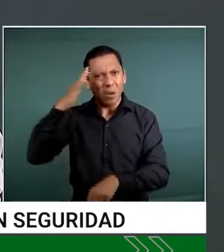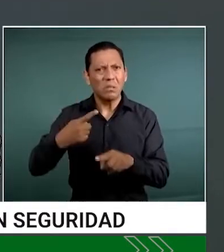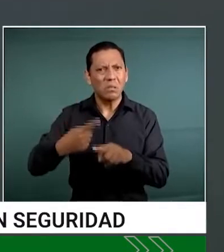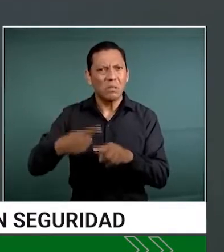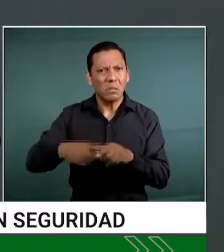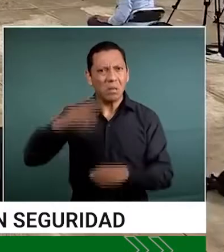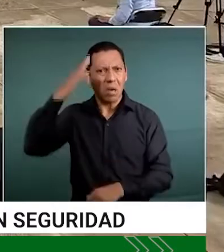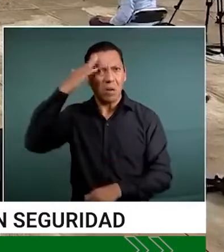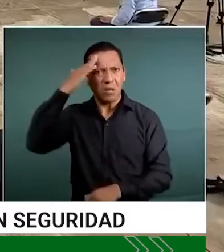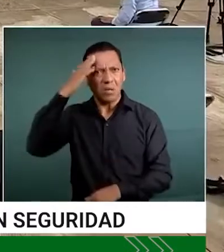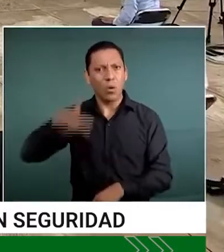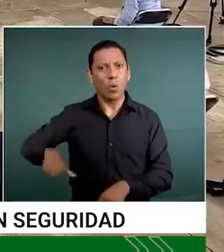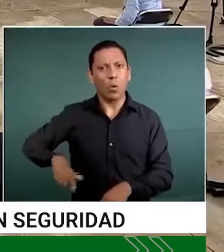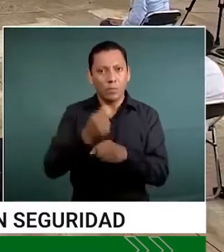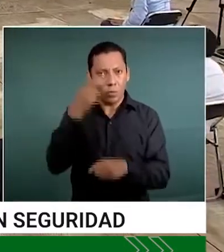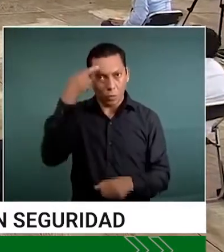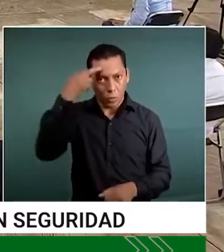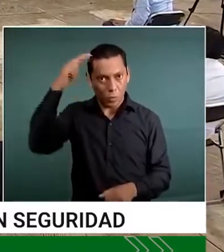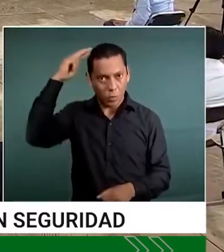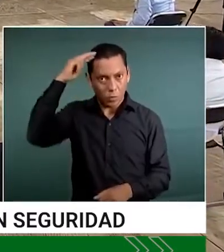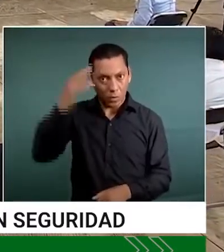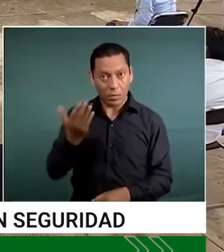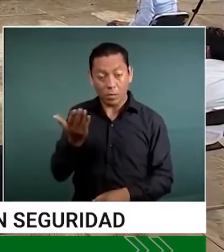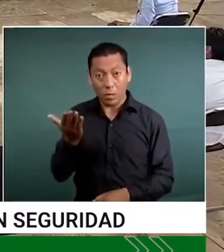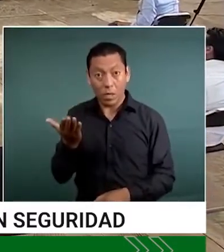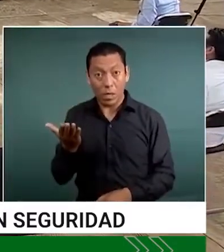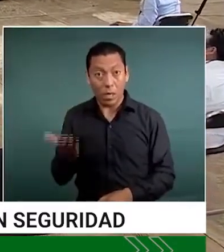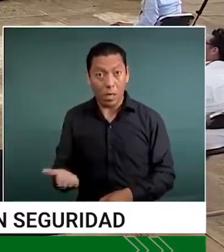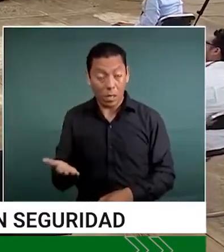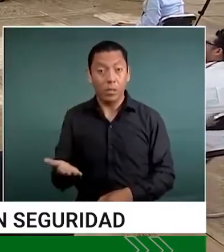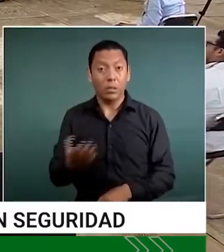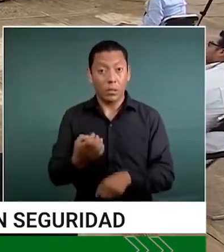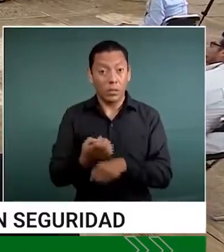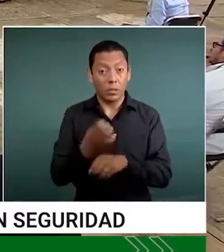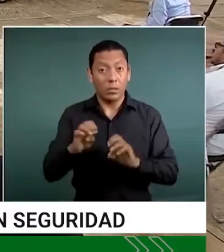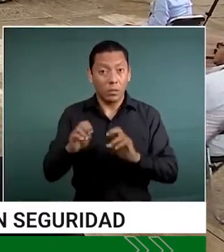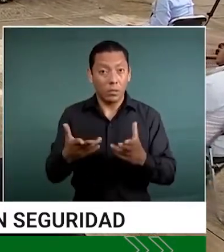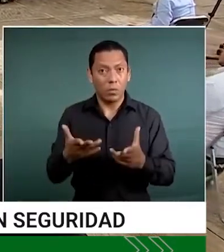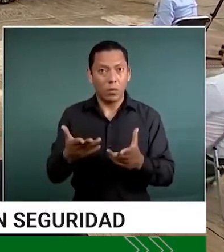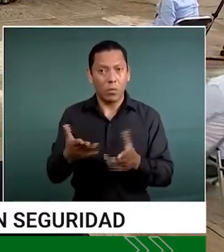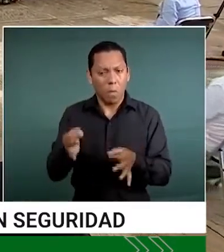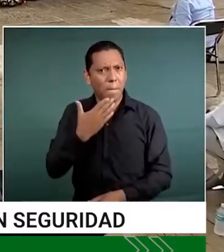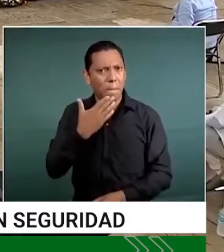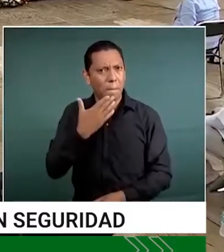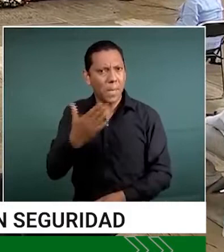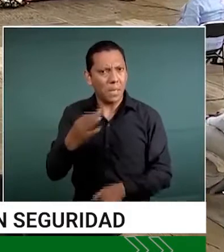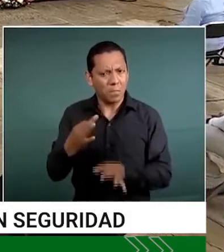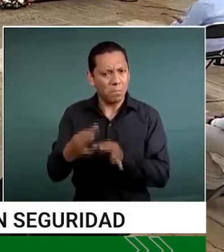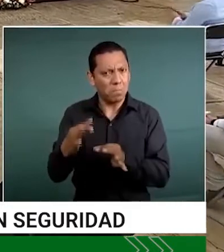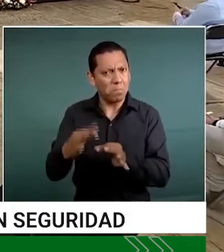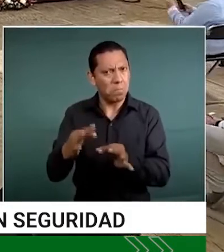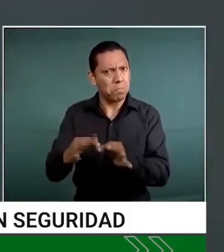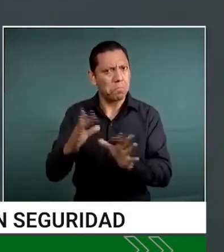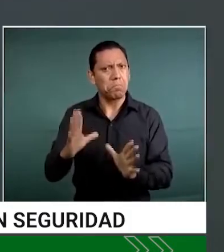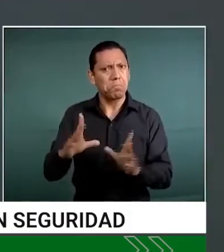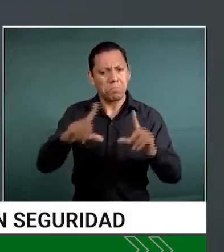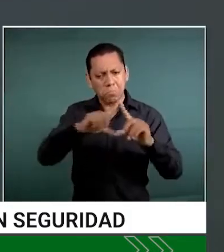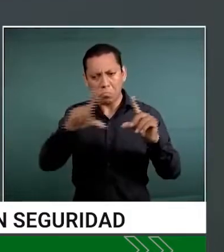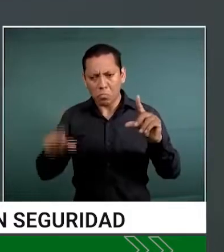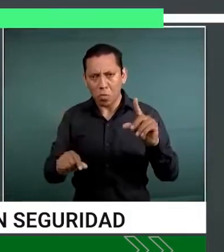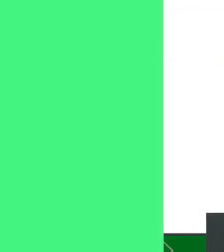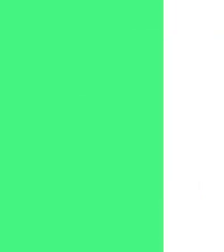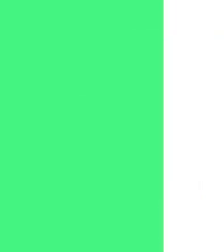gobernador Rutilio Escandón Cadenas. Es la mesa que mejor funciona en todo el